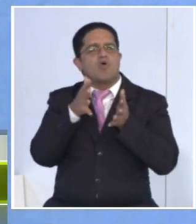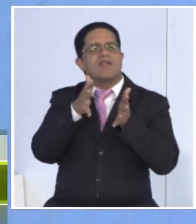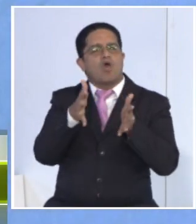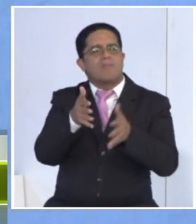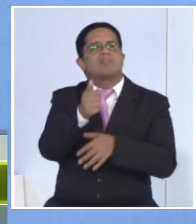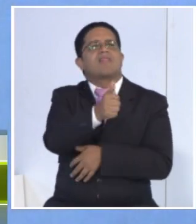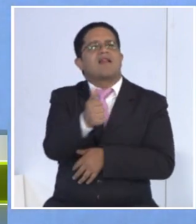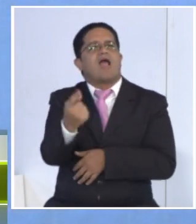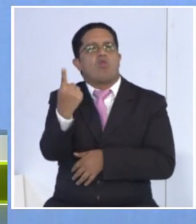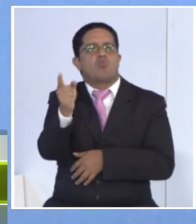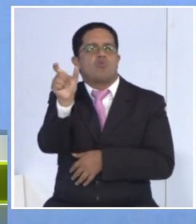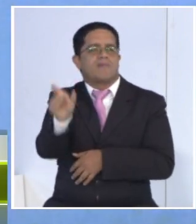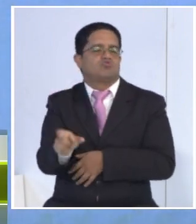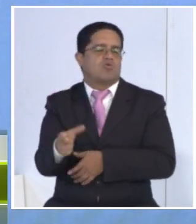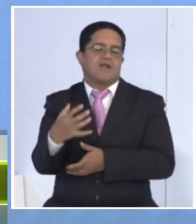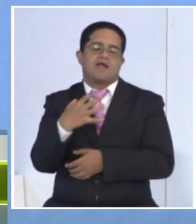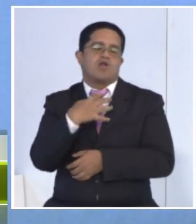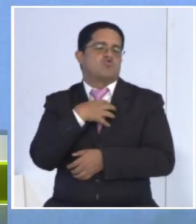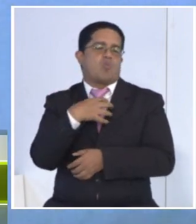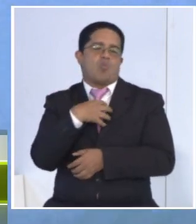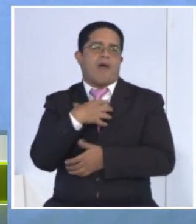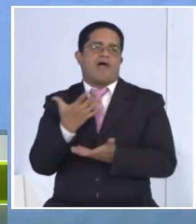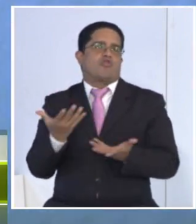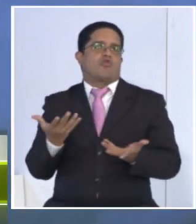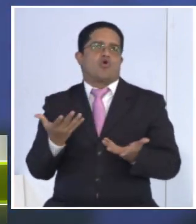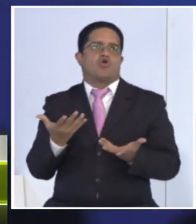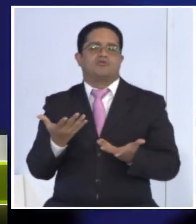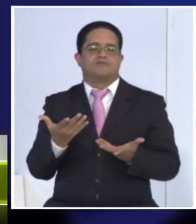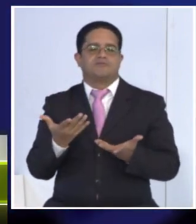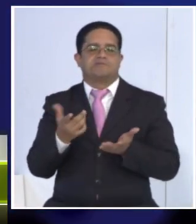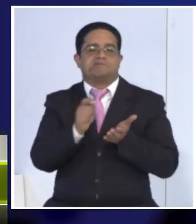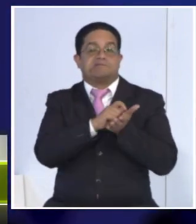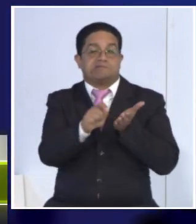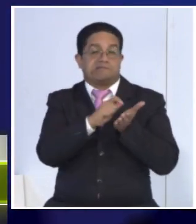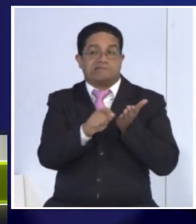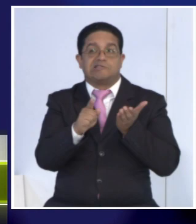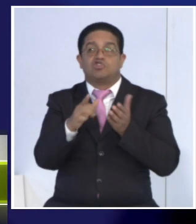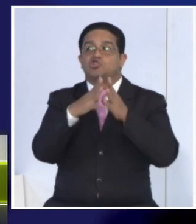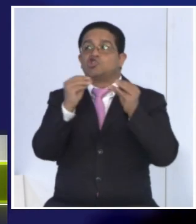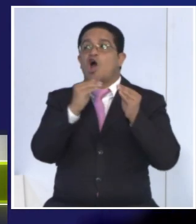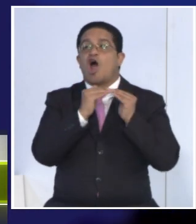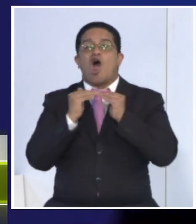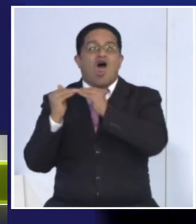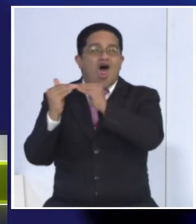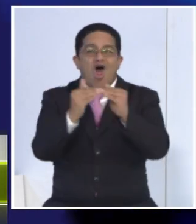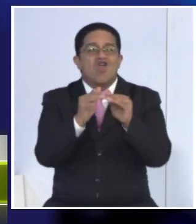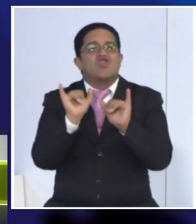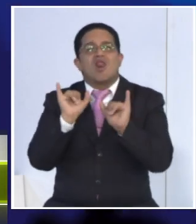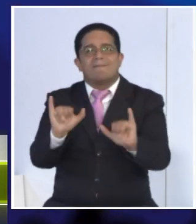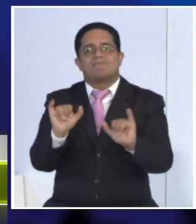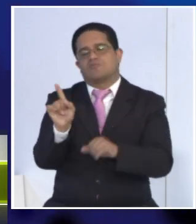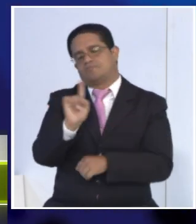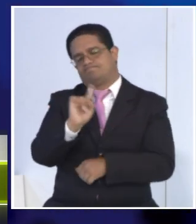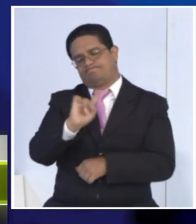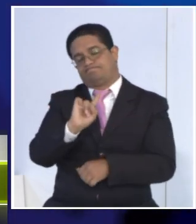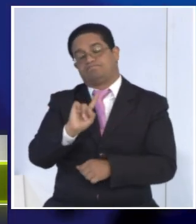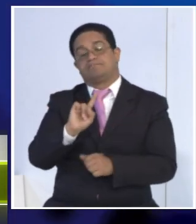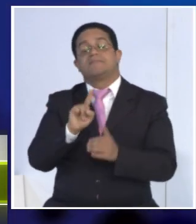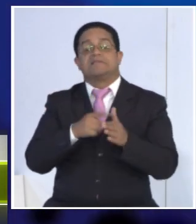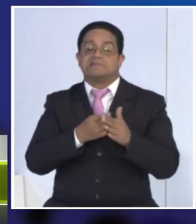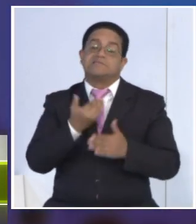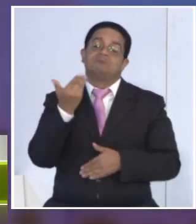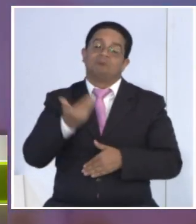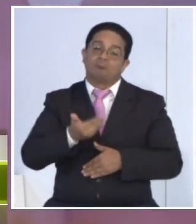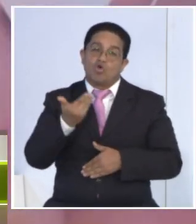el paciente. No se pueden hacer recetas universales y es por eso que es importante